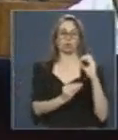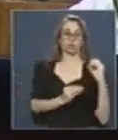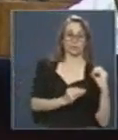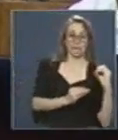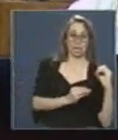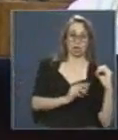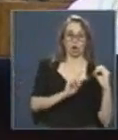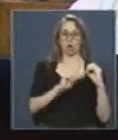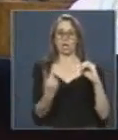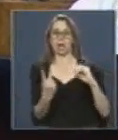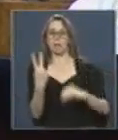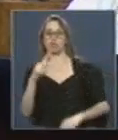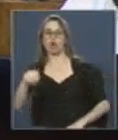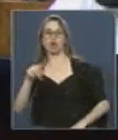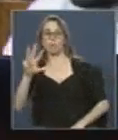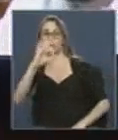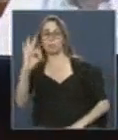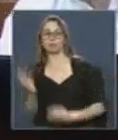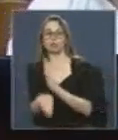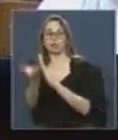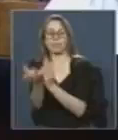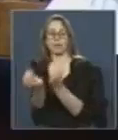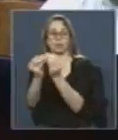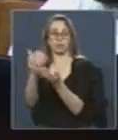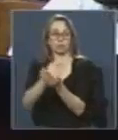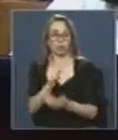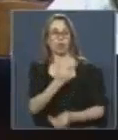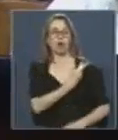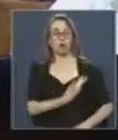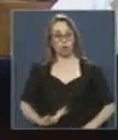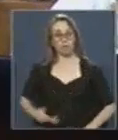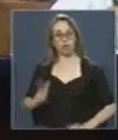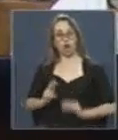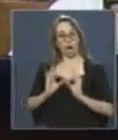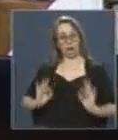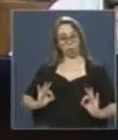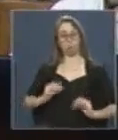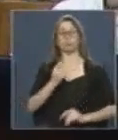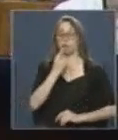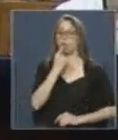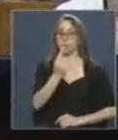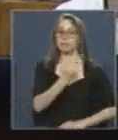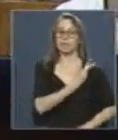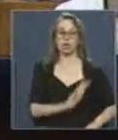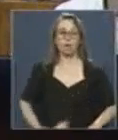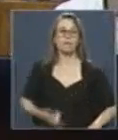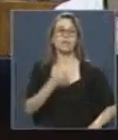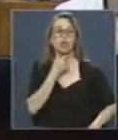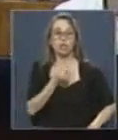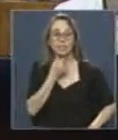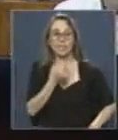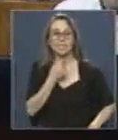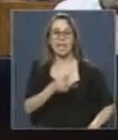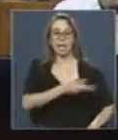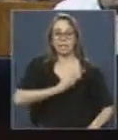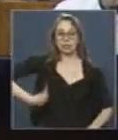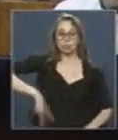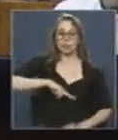2,9. Nobleza obliga, es el gobierno que capituló en su pretensión de reajustarnos